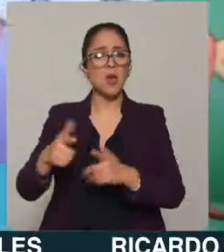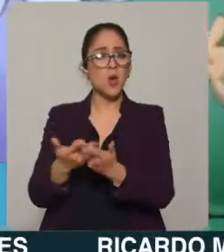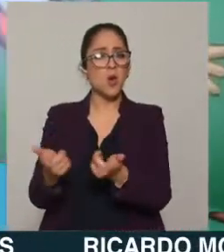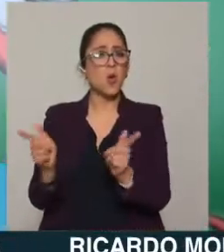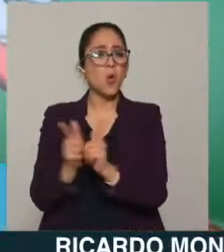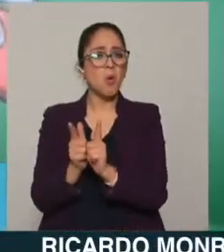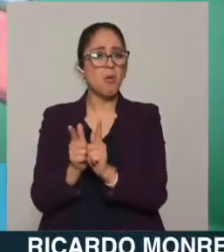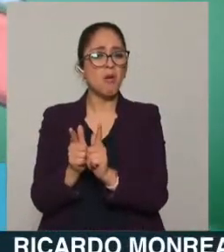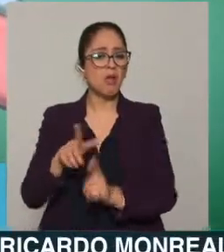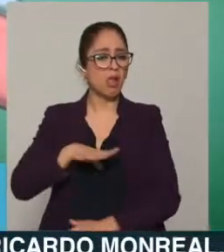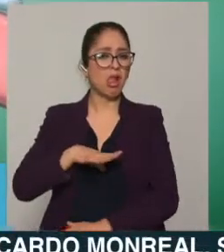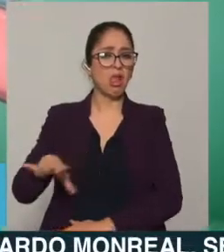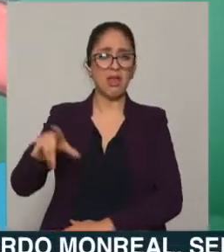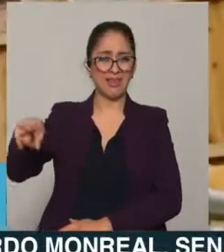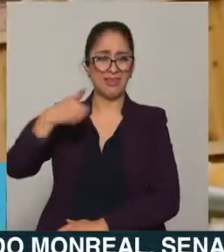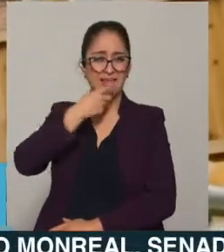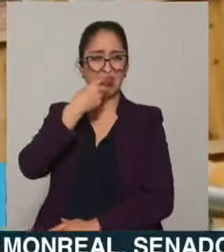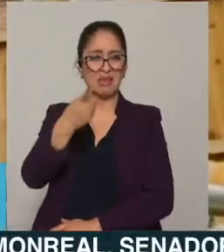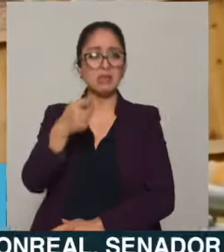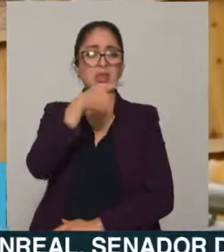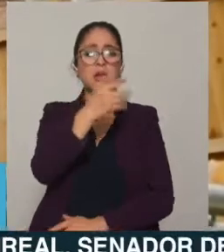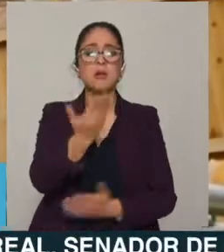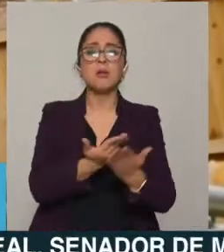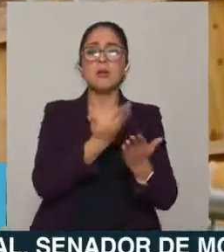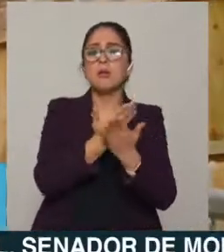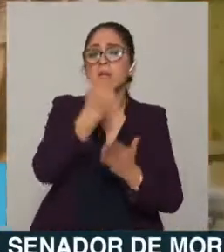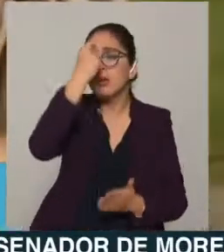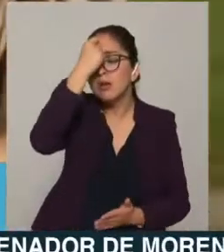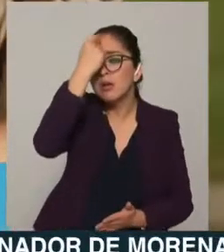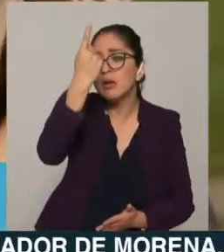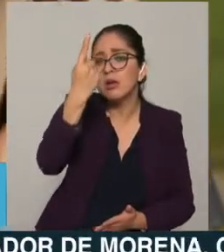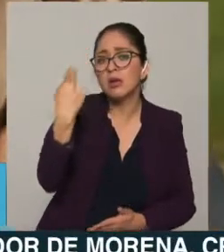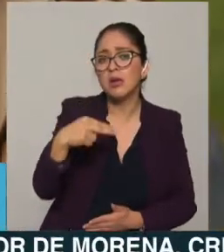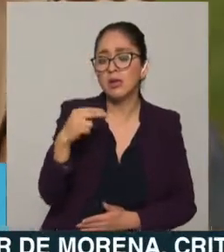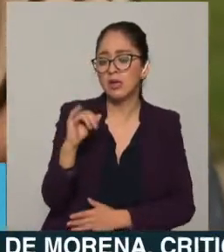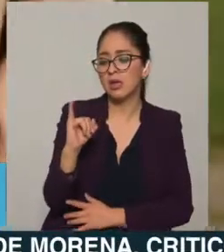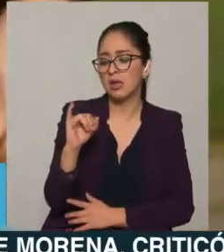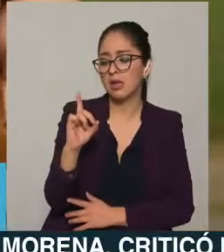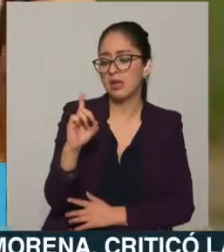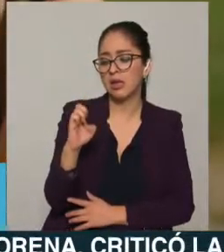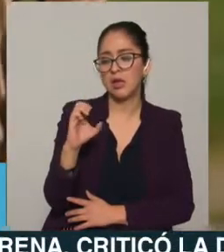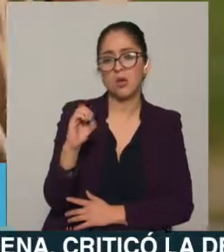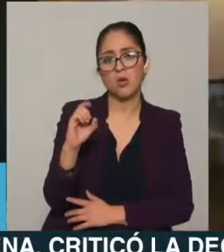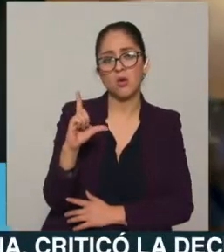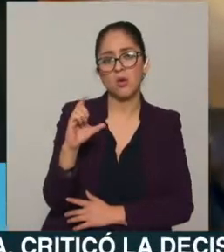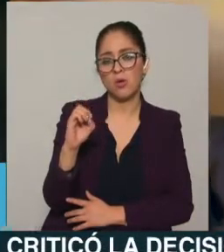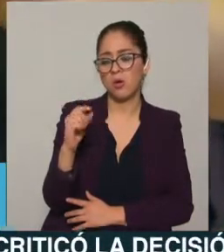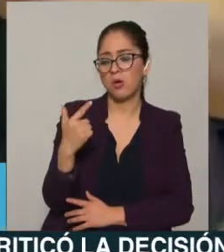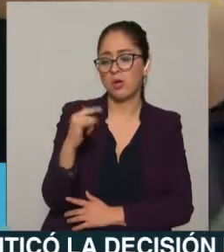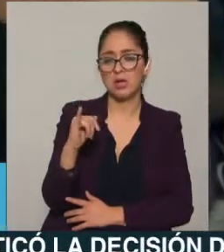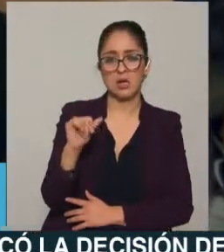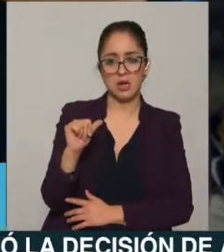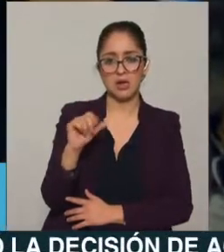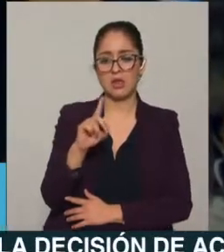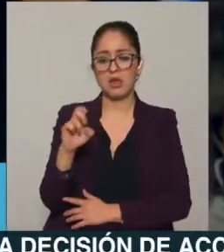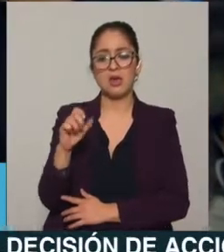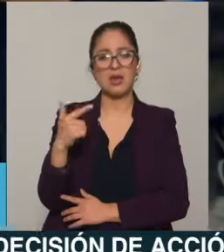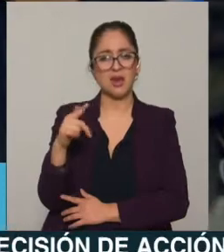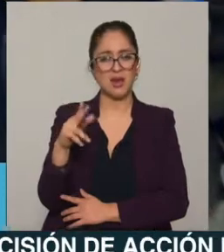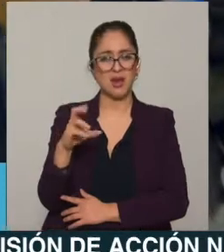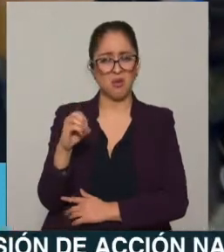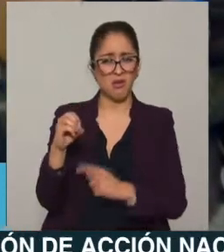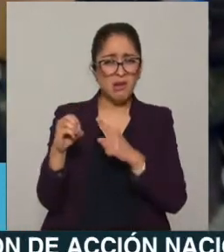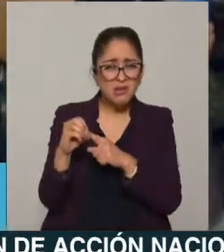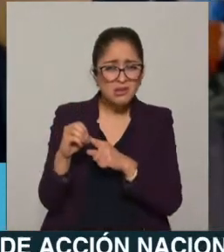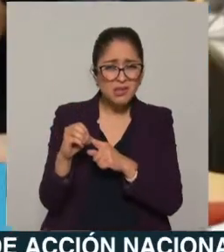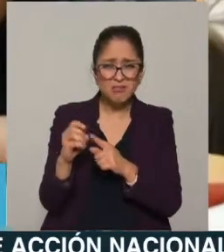nosotros queremos es promover una cosa que ellos le han llamado ideología de género. No existe tal cosa. Lo que existe es el respeto a los derechos